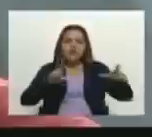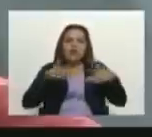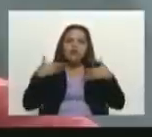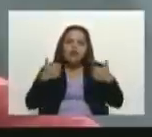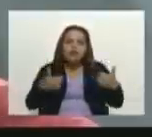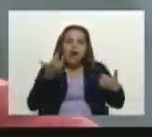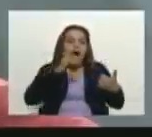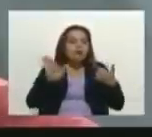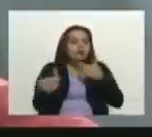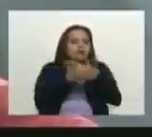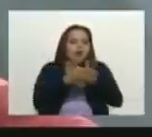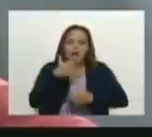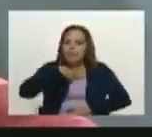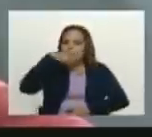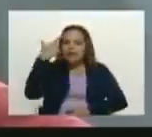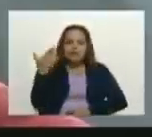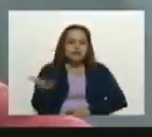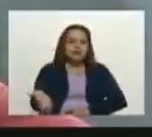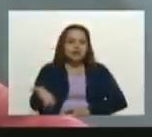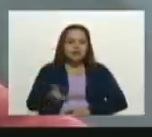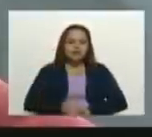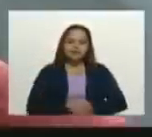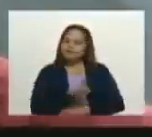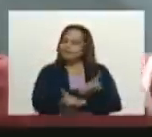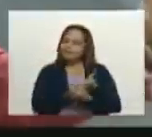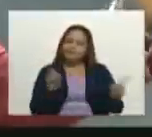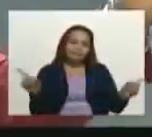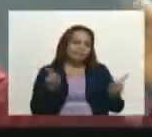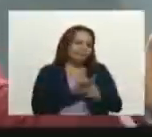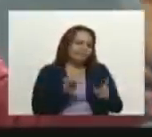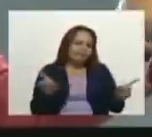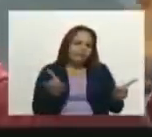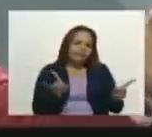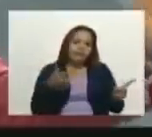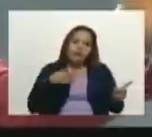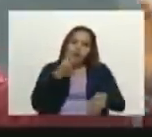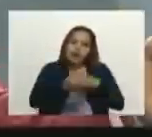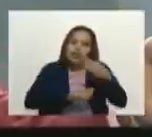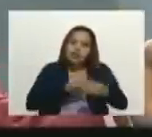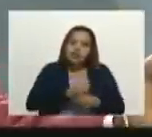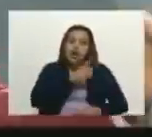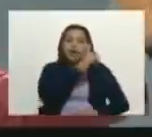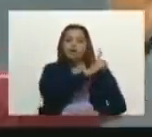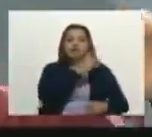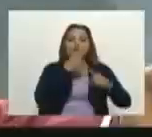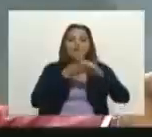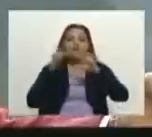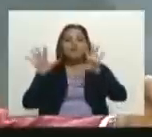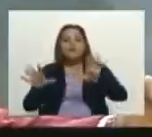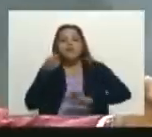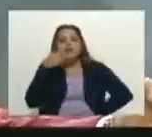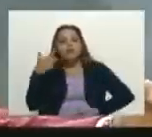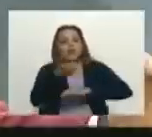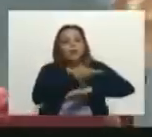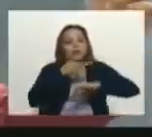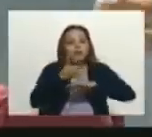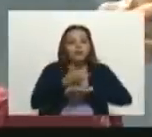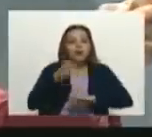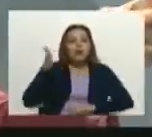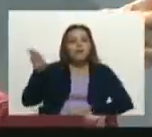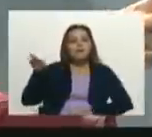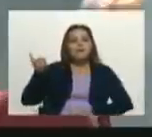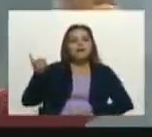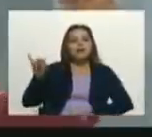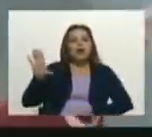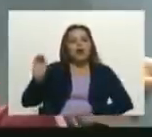qué vergüenza. No, no, no, no, no. Para eso creé el 1x10 del buen gobierno, las bricomiles. Y